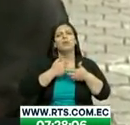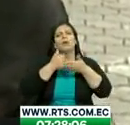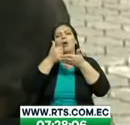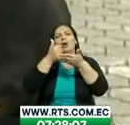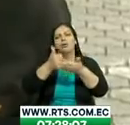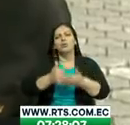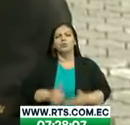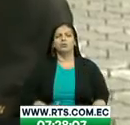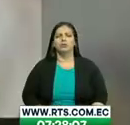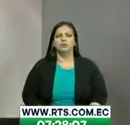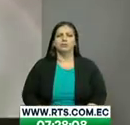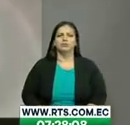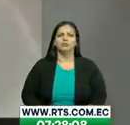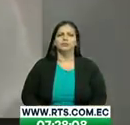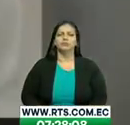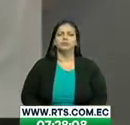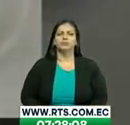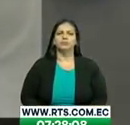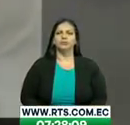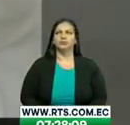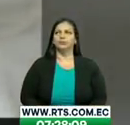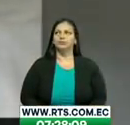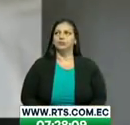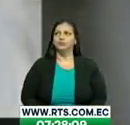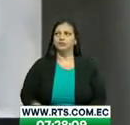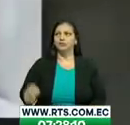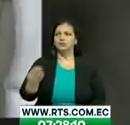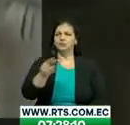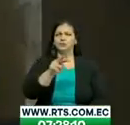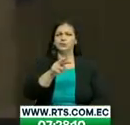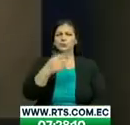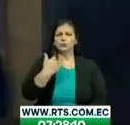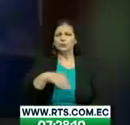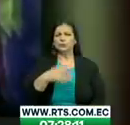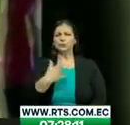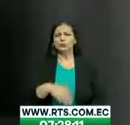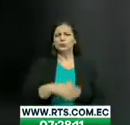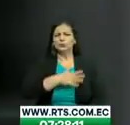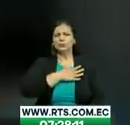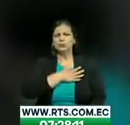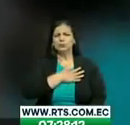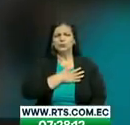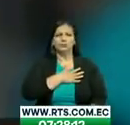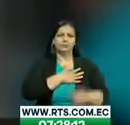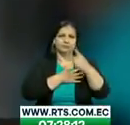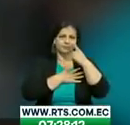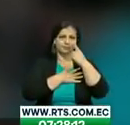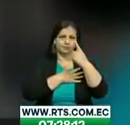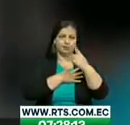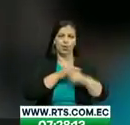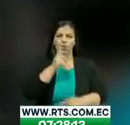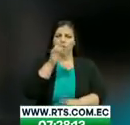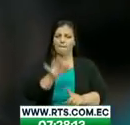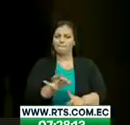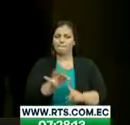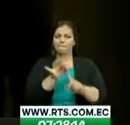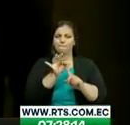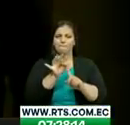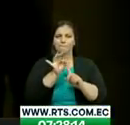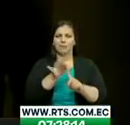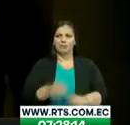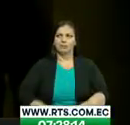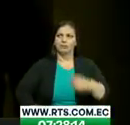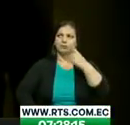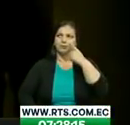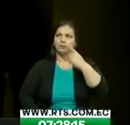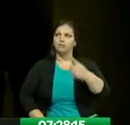nos presentamos allá. Hubo muchos momentos tensionantes, pero una de las imágenes que emocionó no solo al Ecuador, sino al mundo, fue